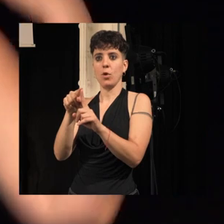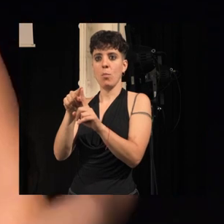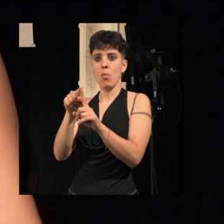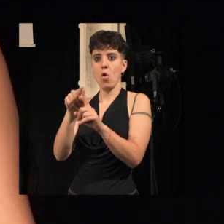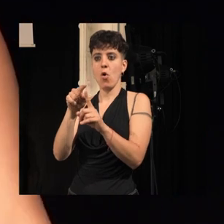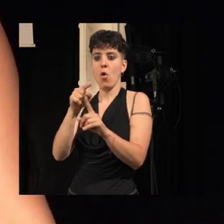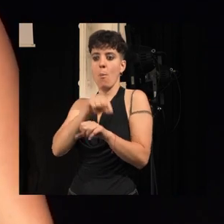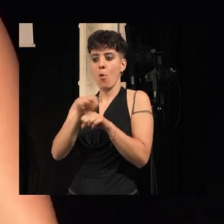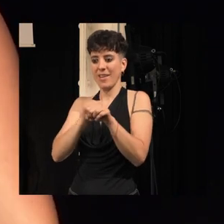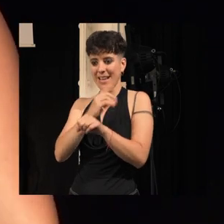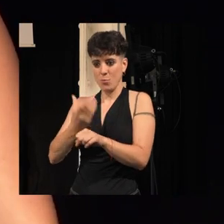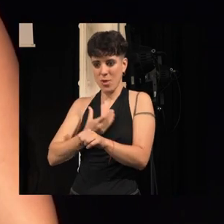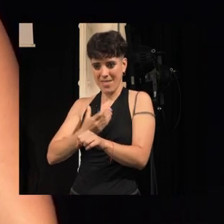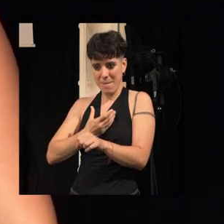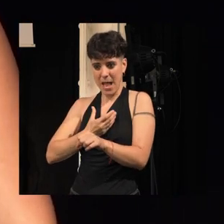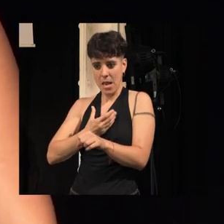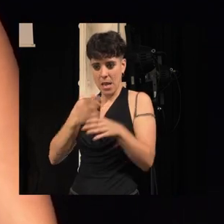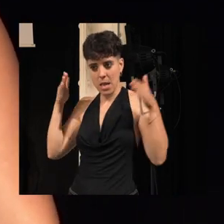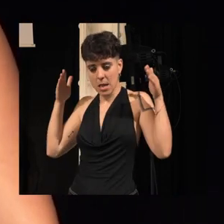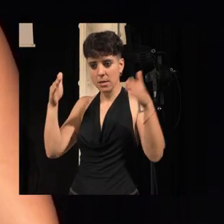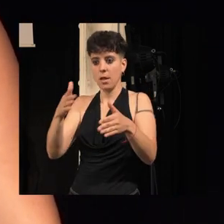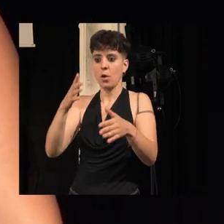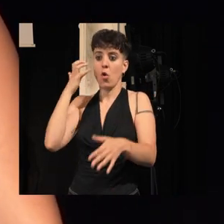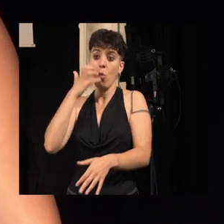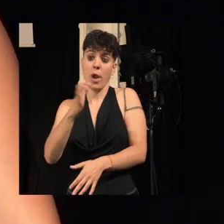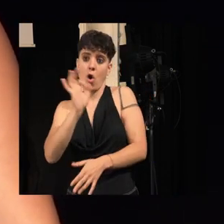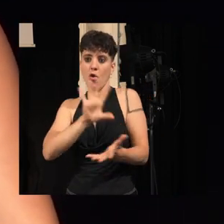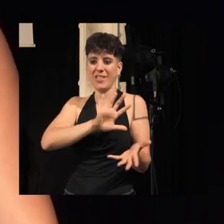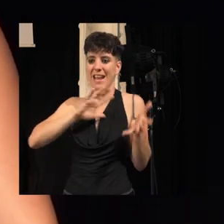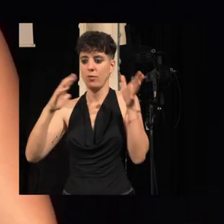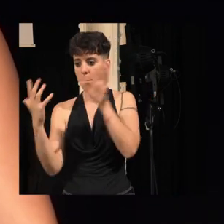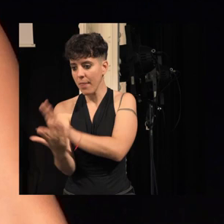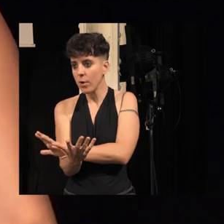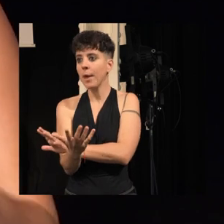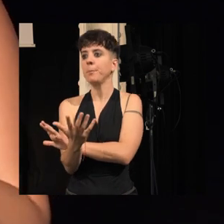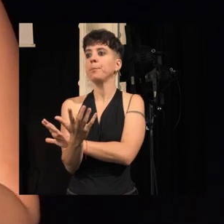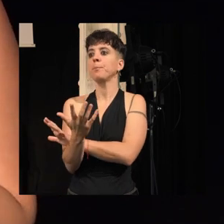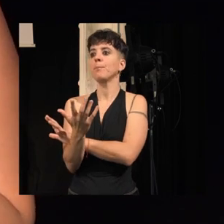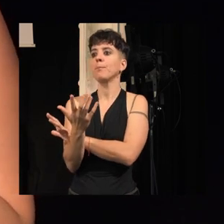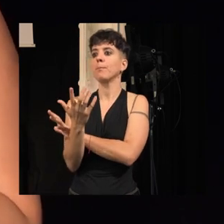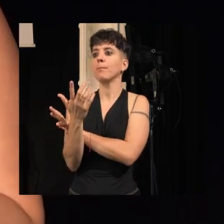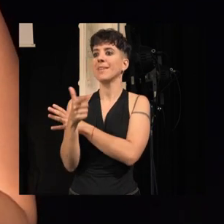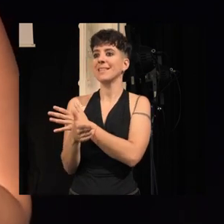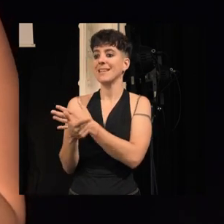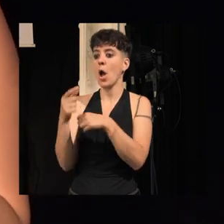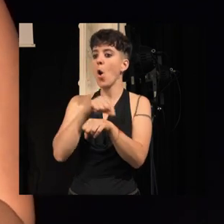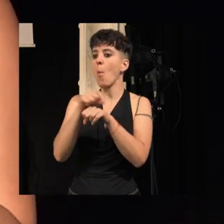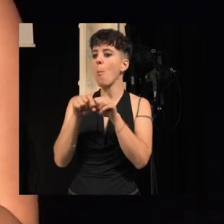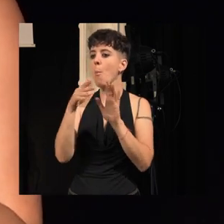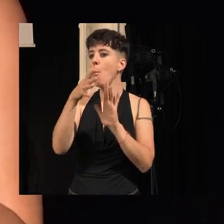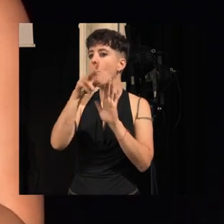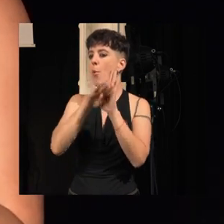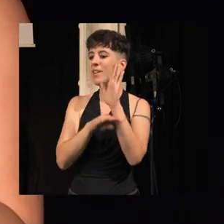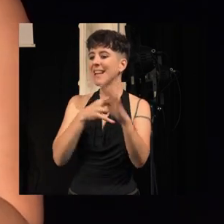política municipal queer o transformadora es: ¿qué es o qué son las políticas